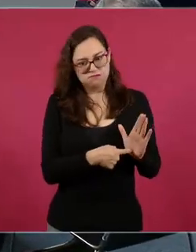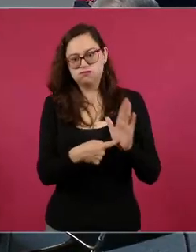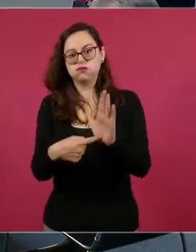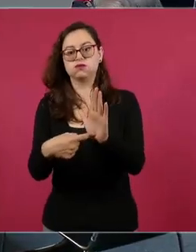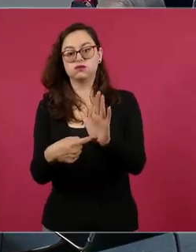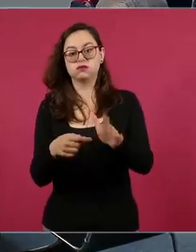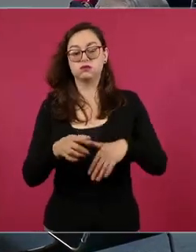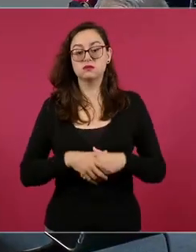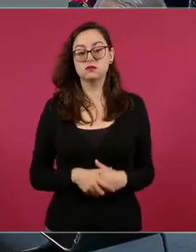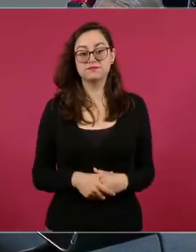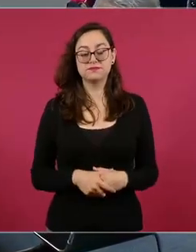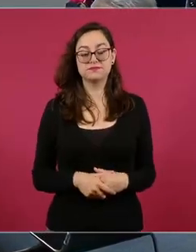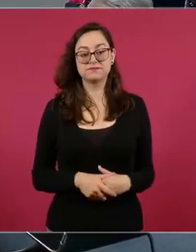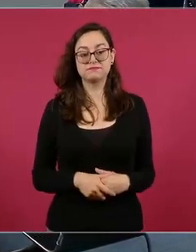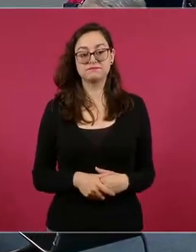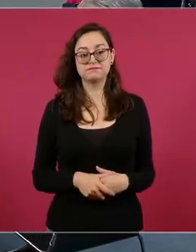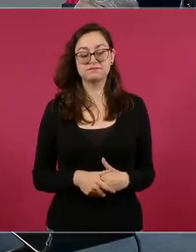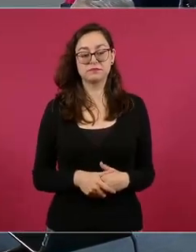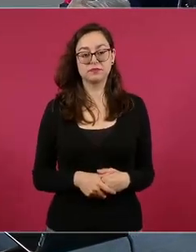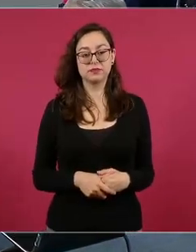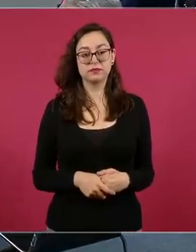Pero miren esto.